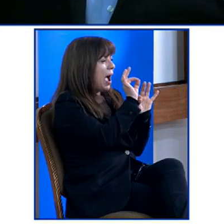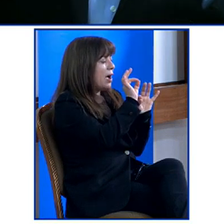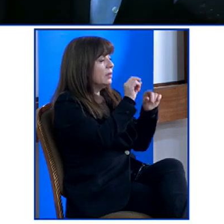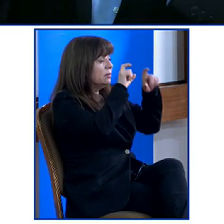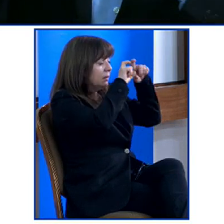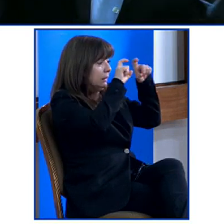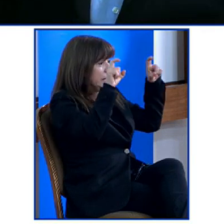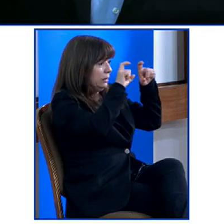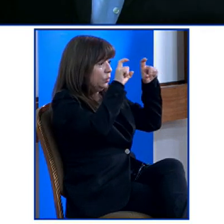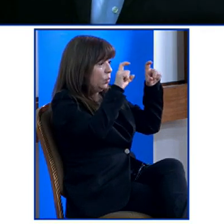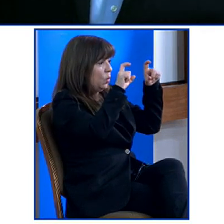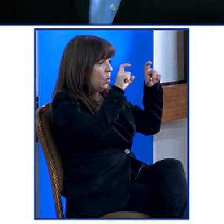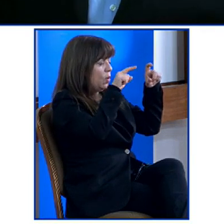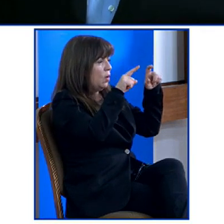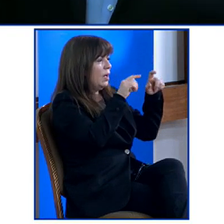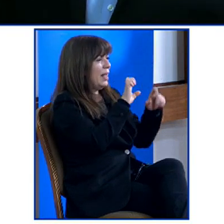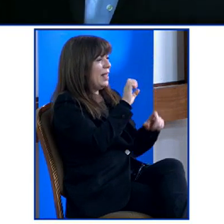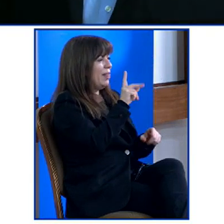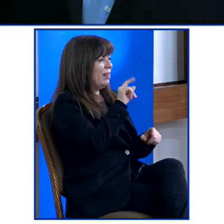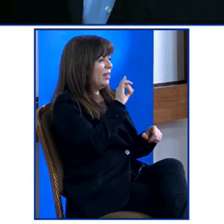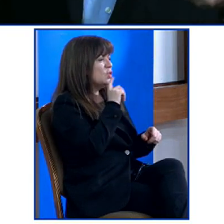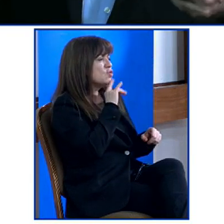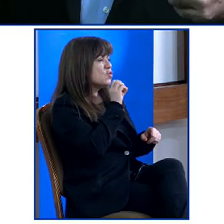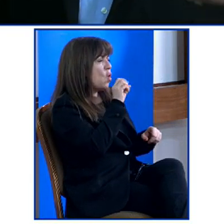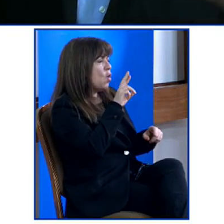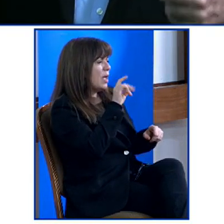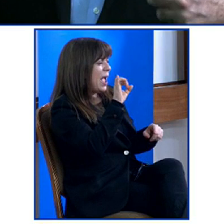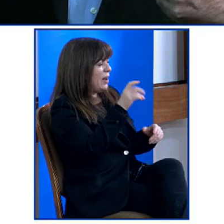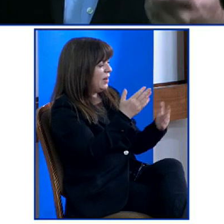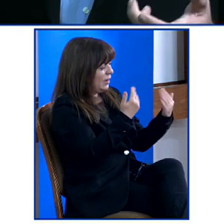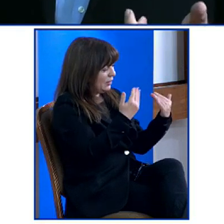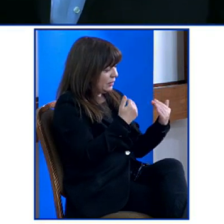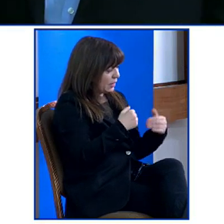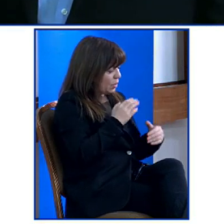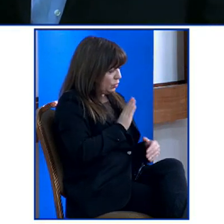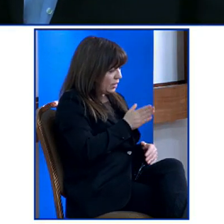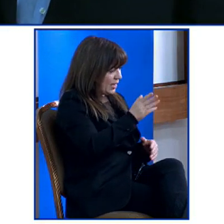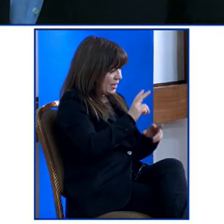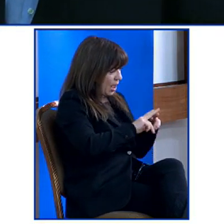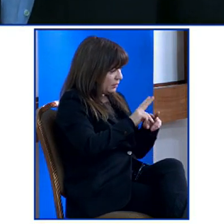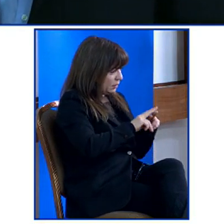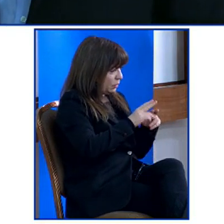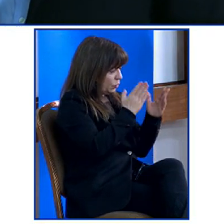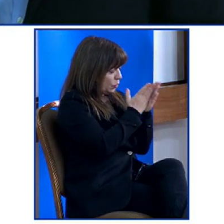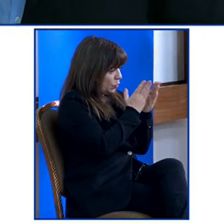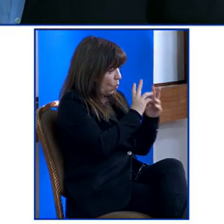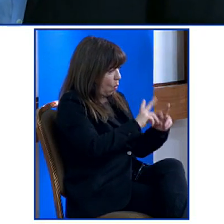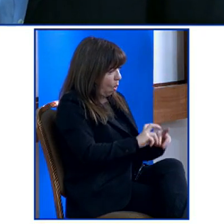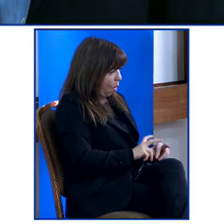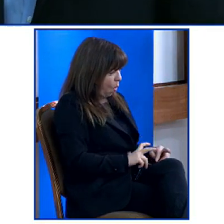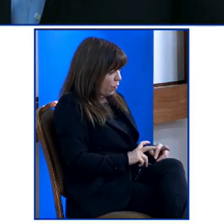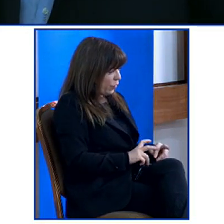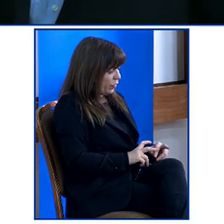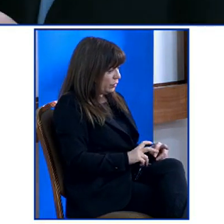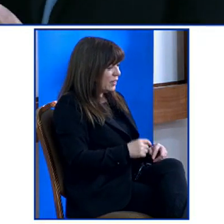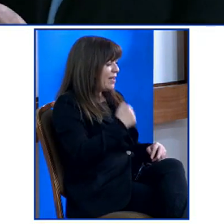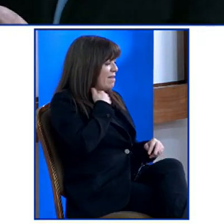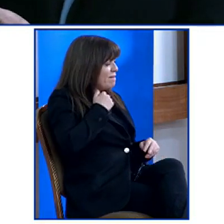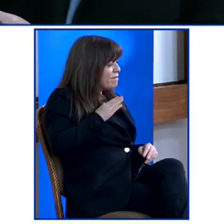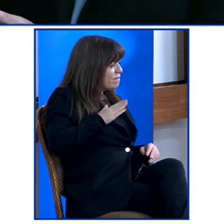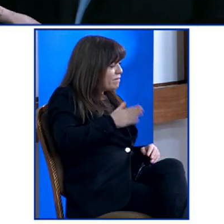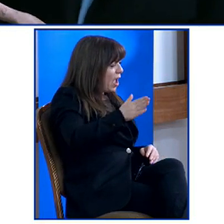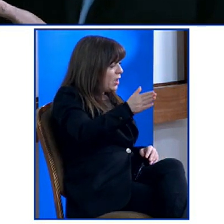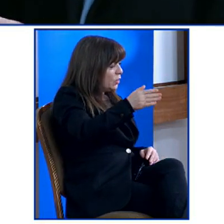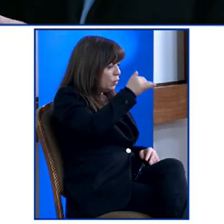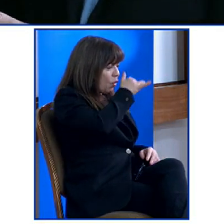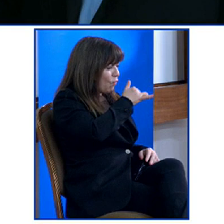título de la editorial era "Si es necesario seguir haciendo estudios sobre los efectos de la contaminación atmosférica", porque